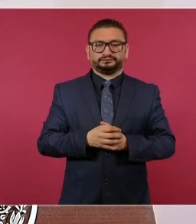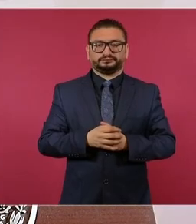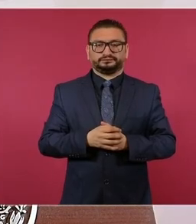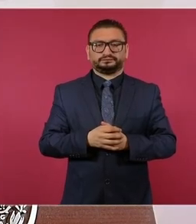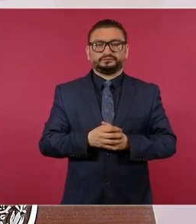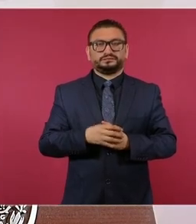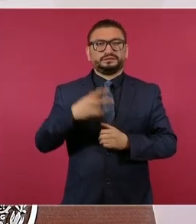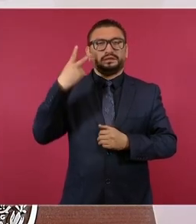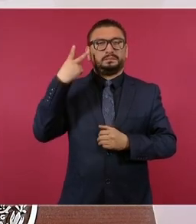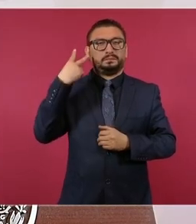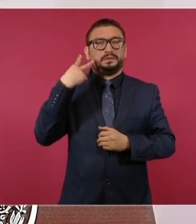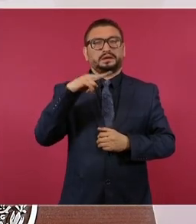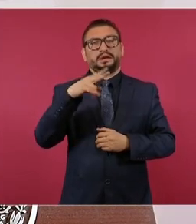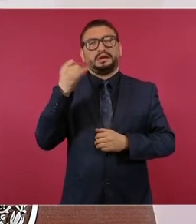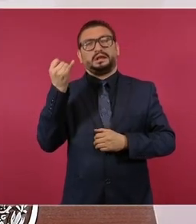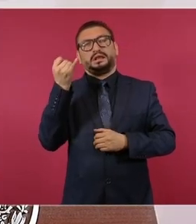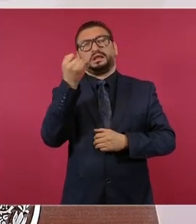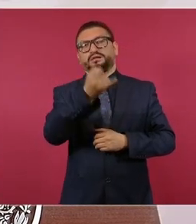los viajes largos,